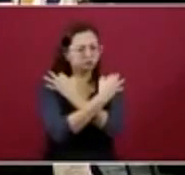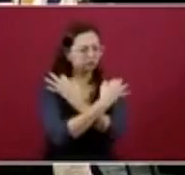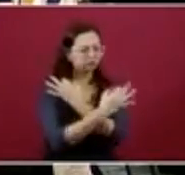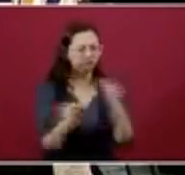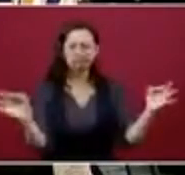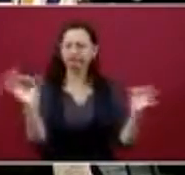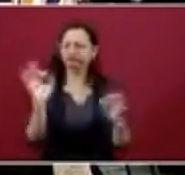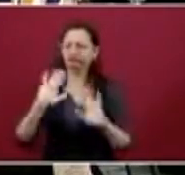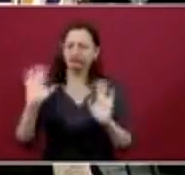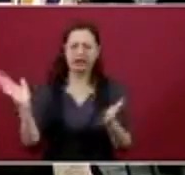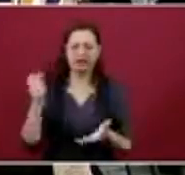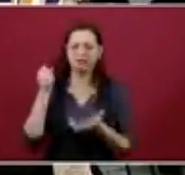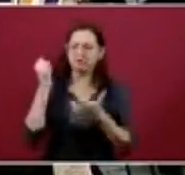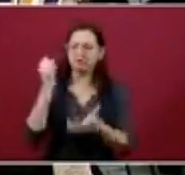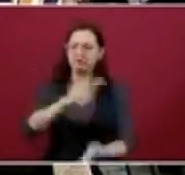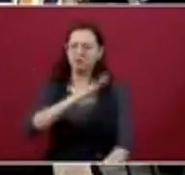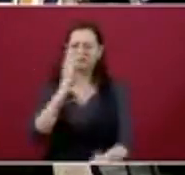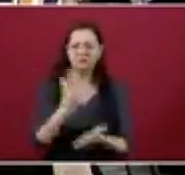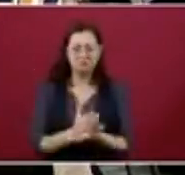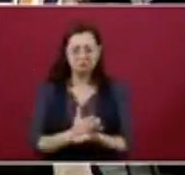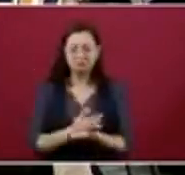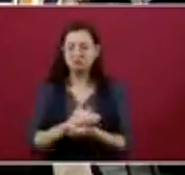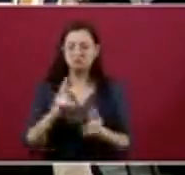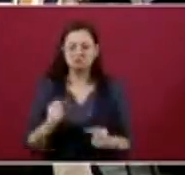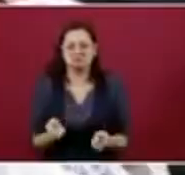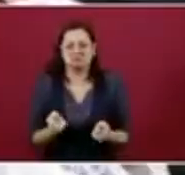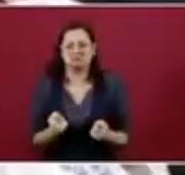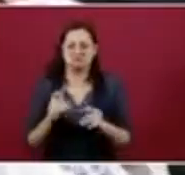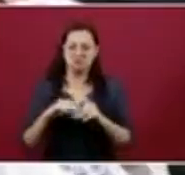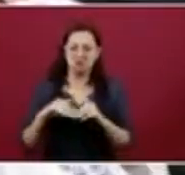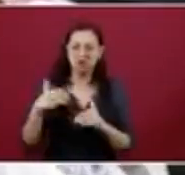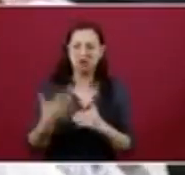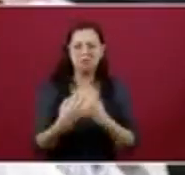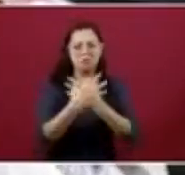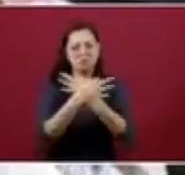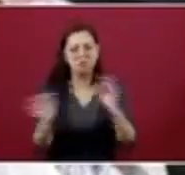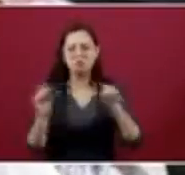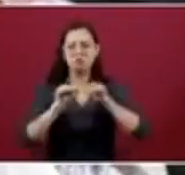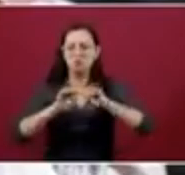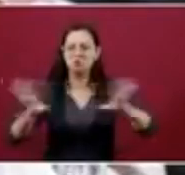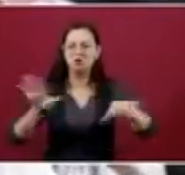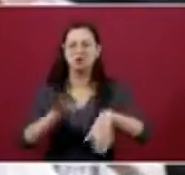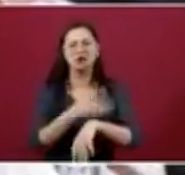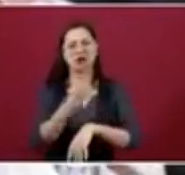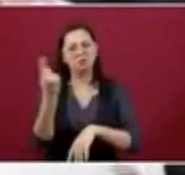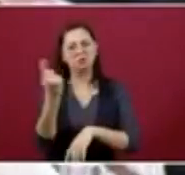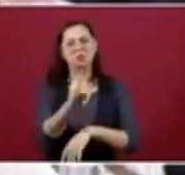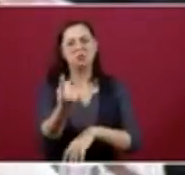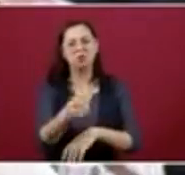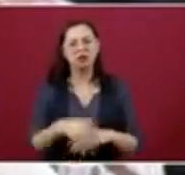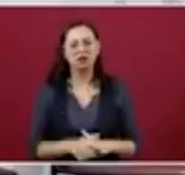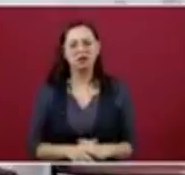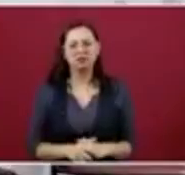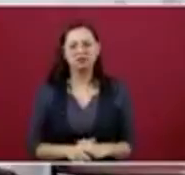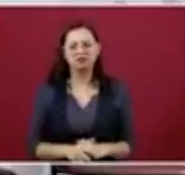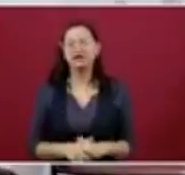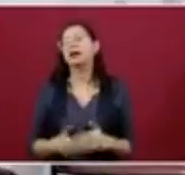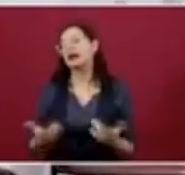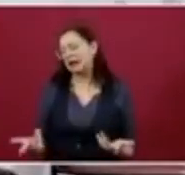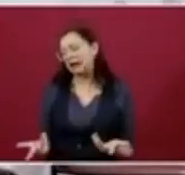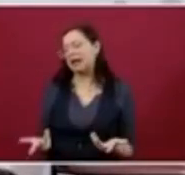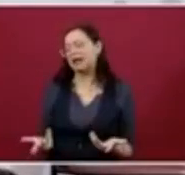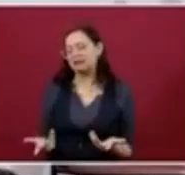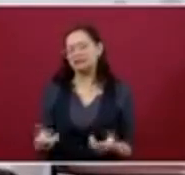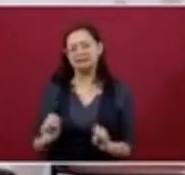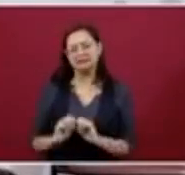conocer para frenar recursos, por qué después de esto se publicaron las reglas de operación. Existen resistencias,